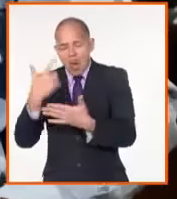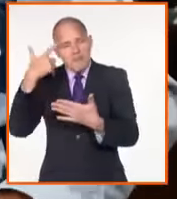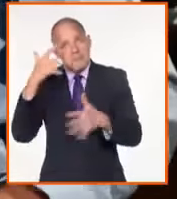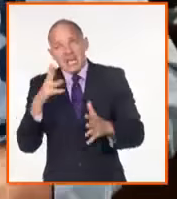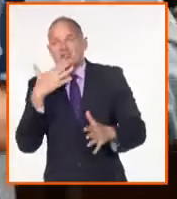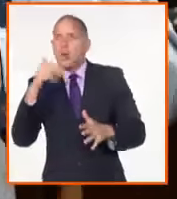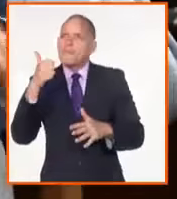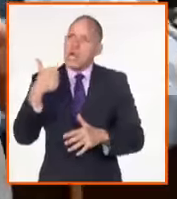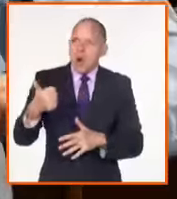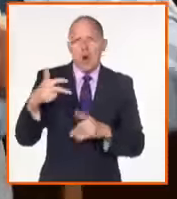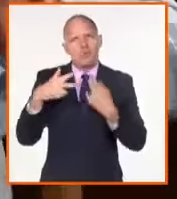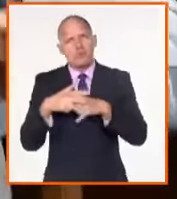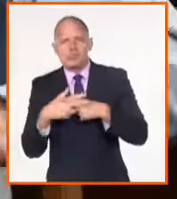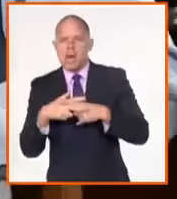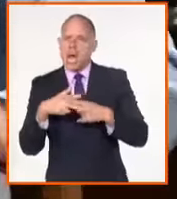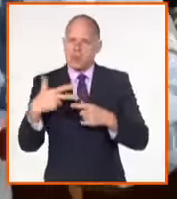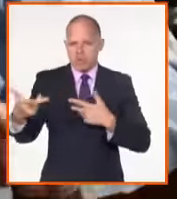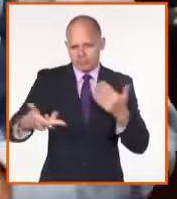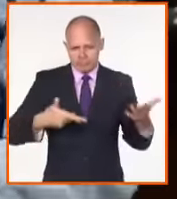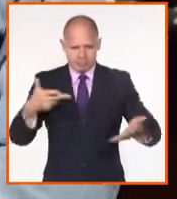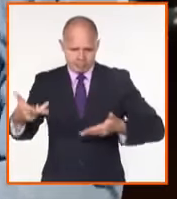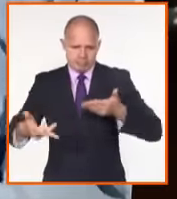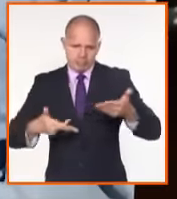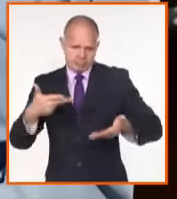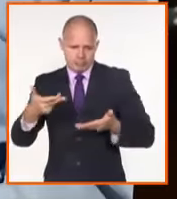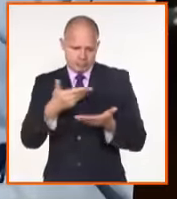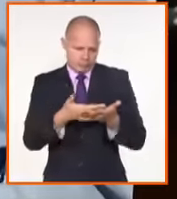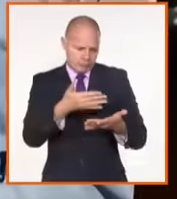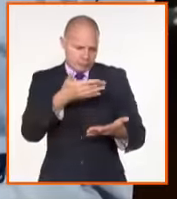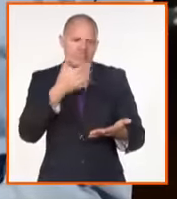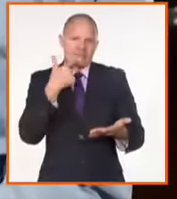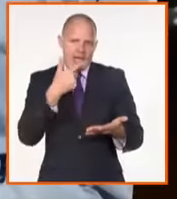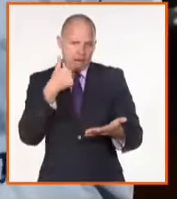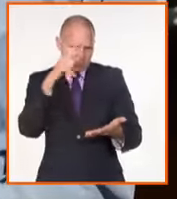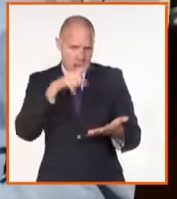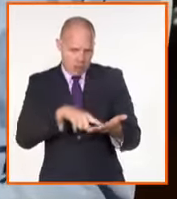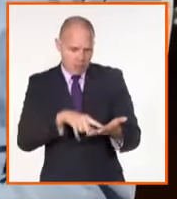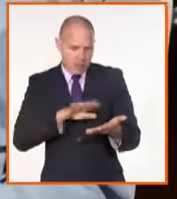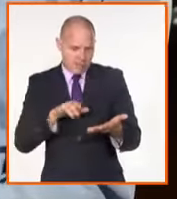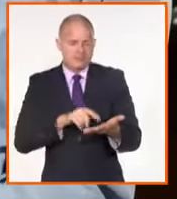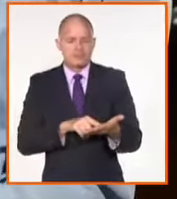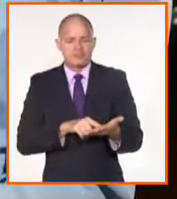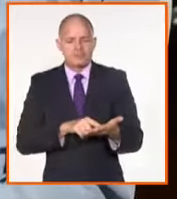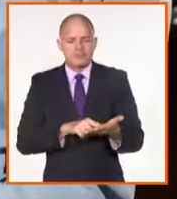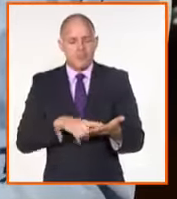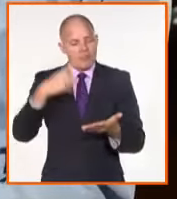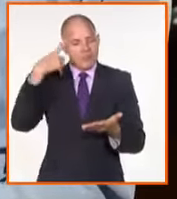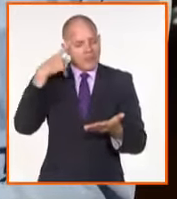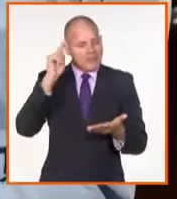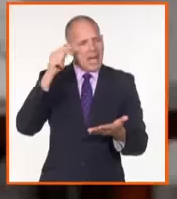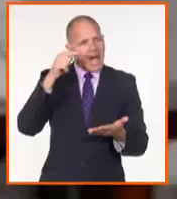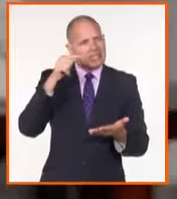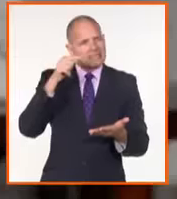venían cumpliendo esos compromisos. Todo en medio de todas estas situaciones. Y ahora nos tocaba, en septiembre,